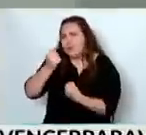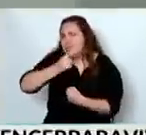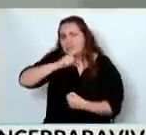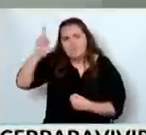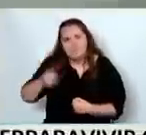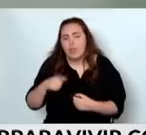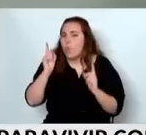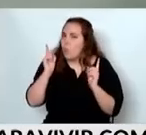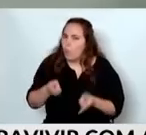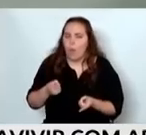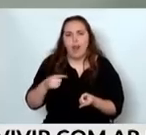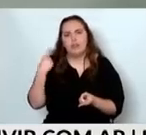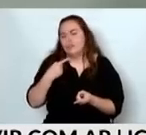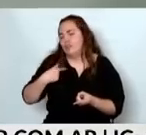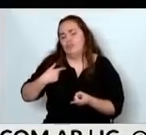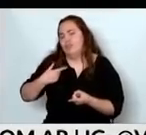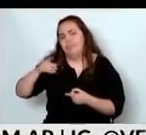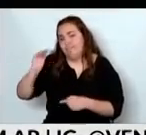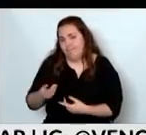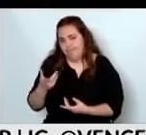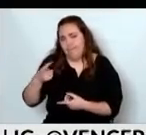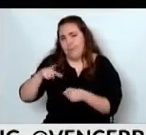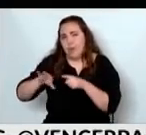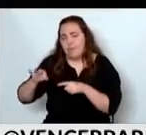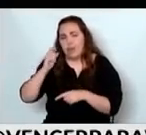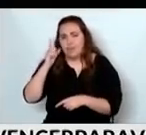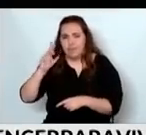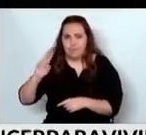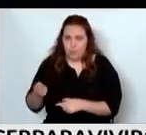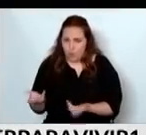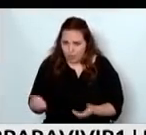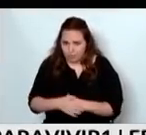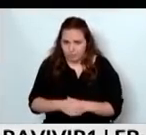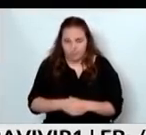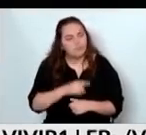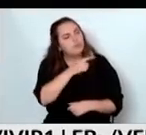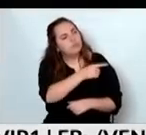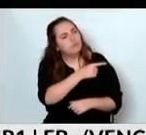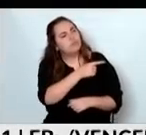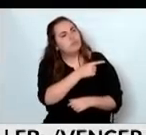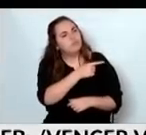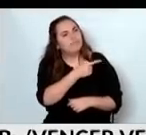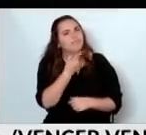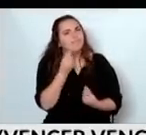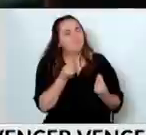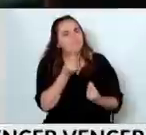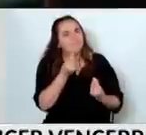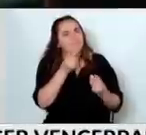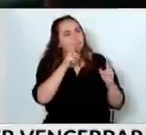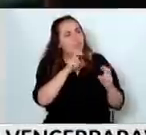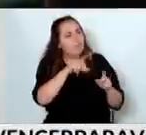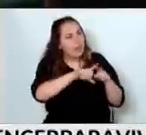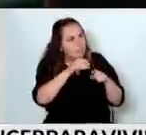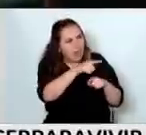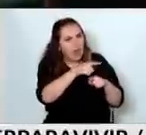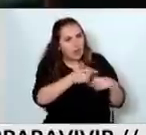de ese porcentaje que perdió el partido. ¿En qué viste que tu hermano ahí agarró el camino del no parar?